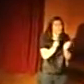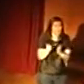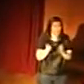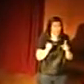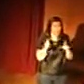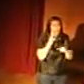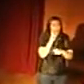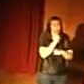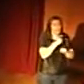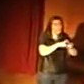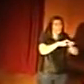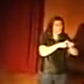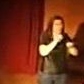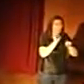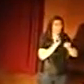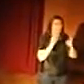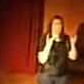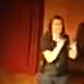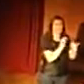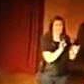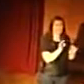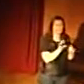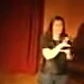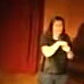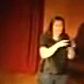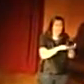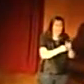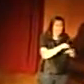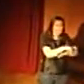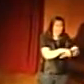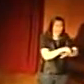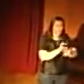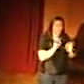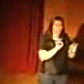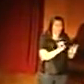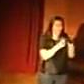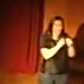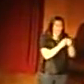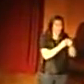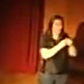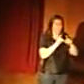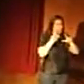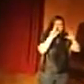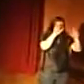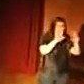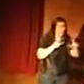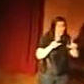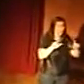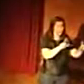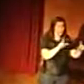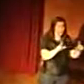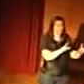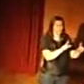ven es un tipo de paisaje y un tipo de arquitectura perfectamente ordenada con planos sucesivos eh de una manera bastante